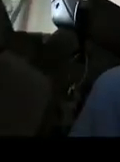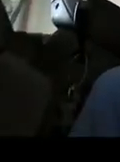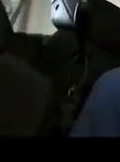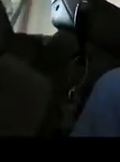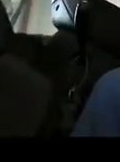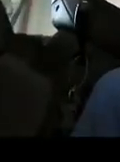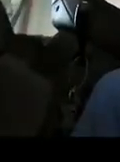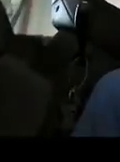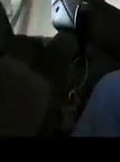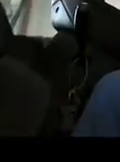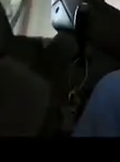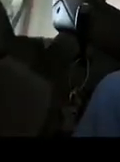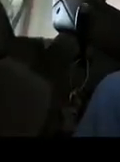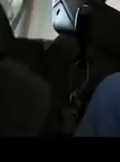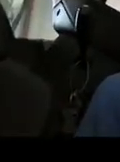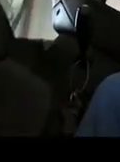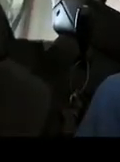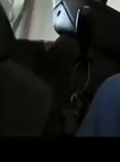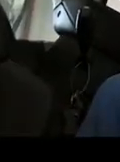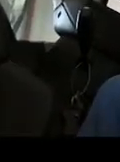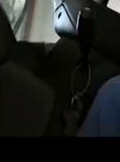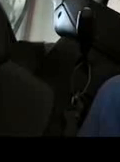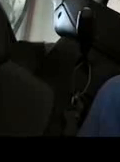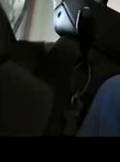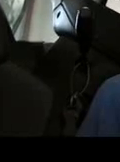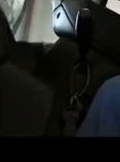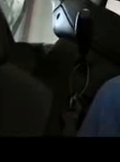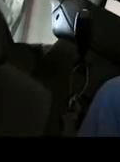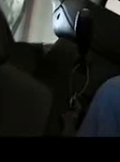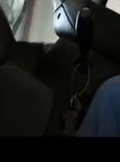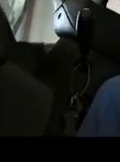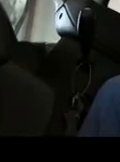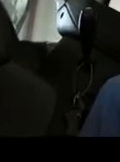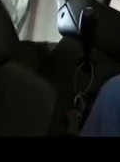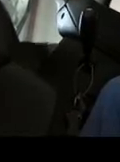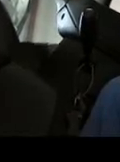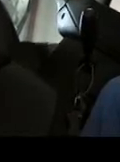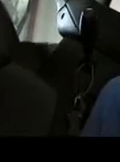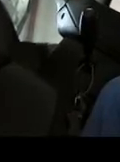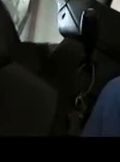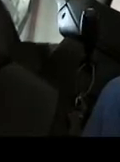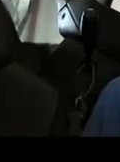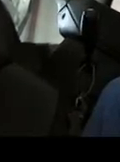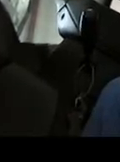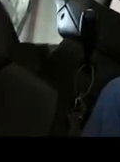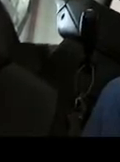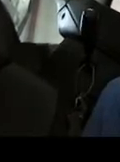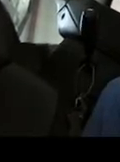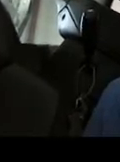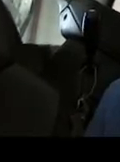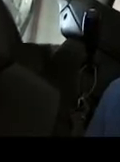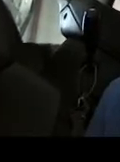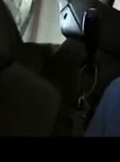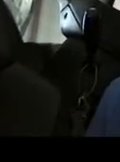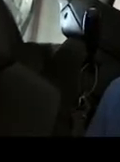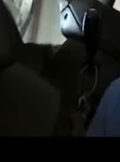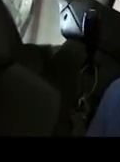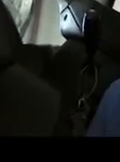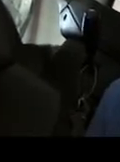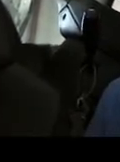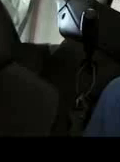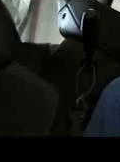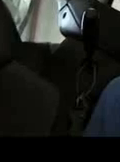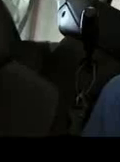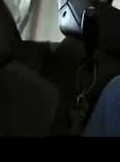Pero si como consecuencia de este delito fallece una o más personas, se sancionará con pena privativa de su libertad de